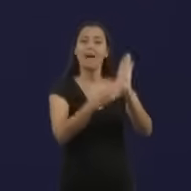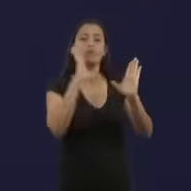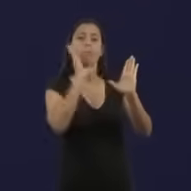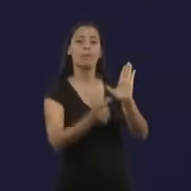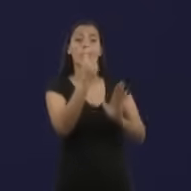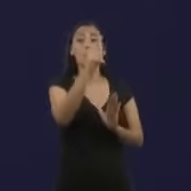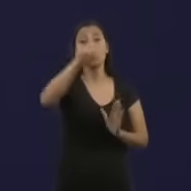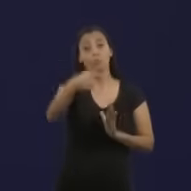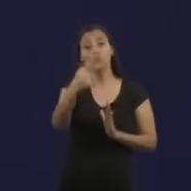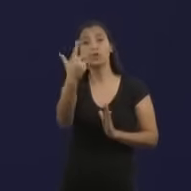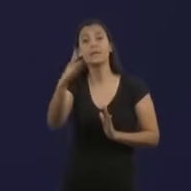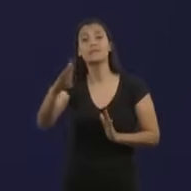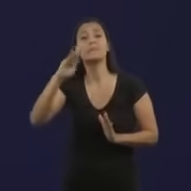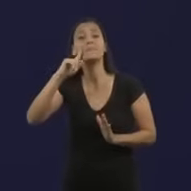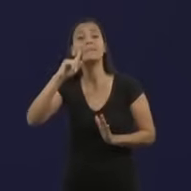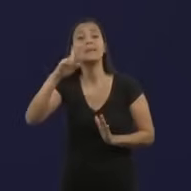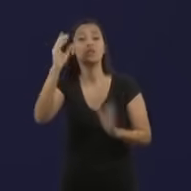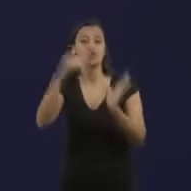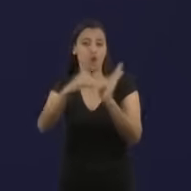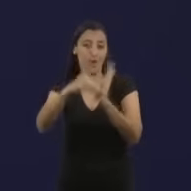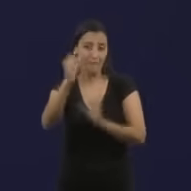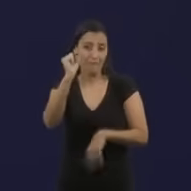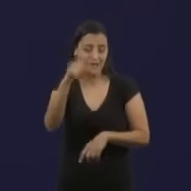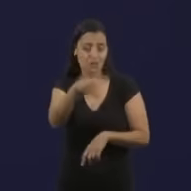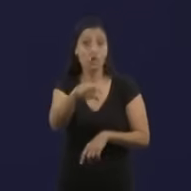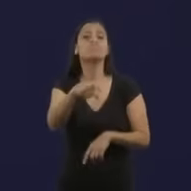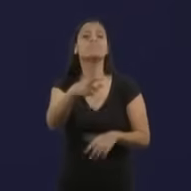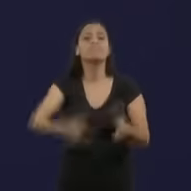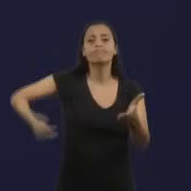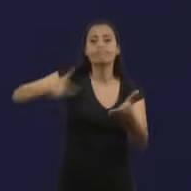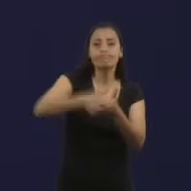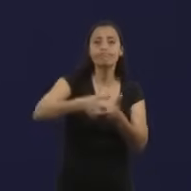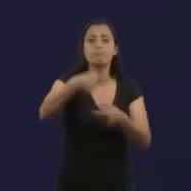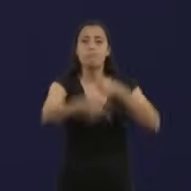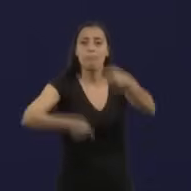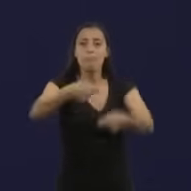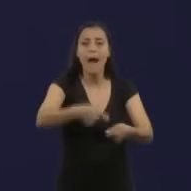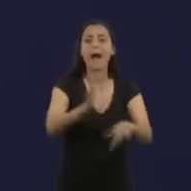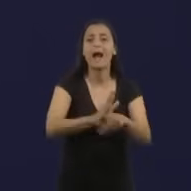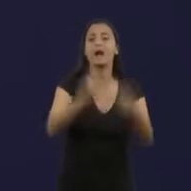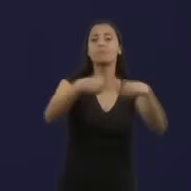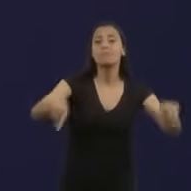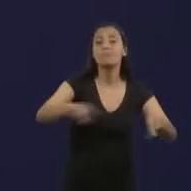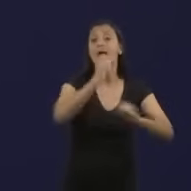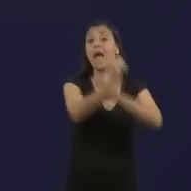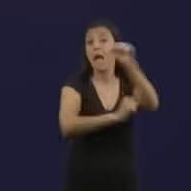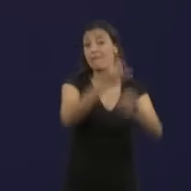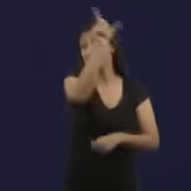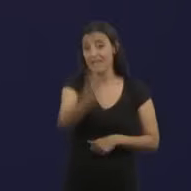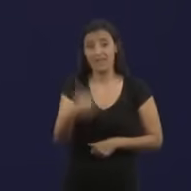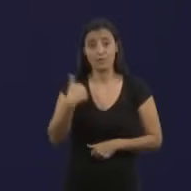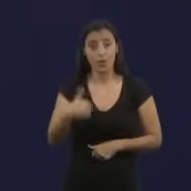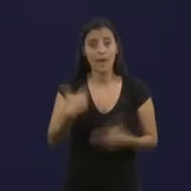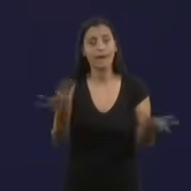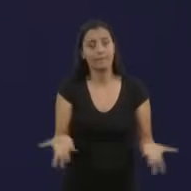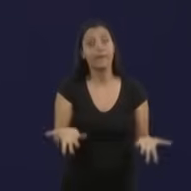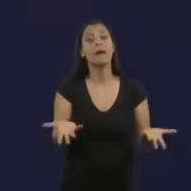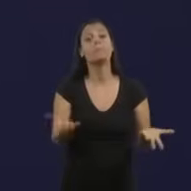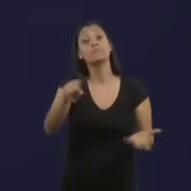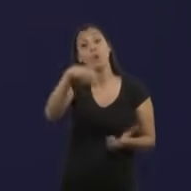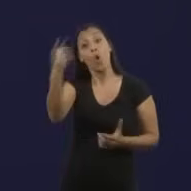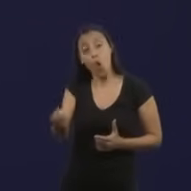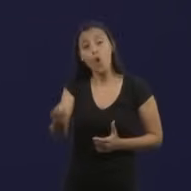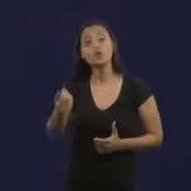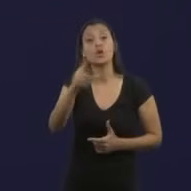1.3 billones de pesos se destinaron a financiar inversiones y capital de trabajo para empresas de todo el país mientras que otros